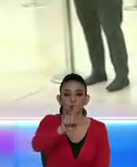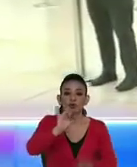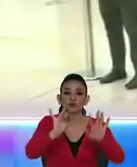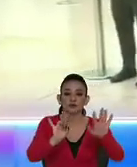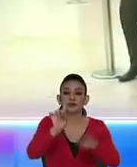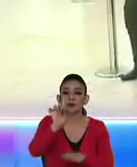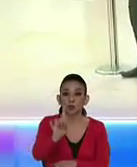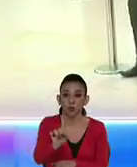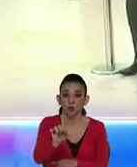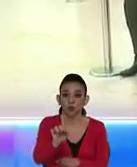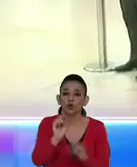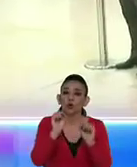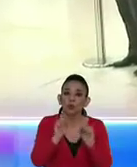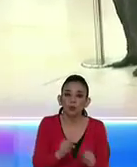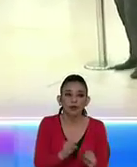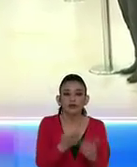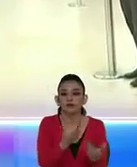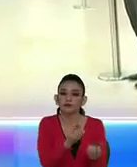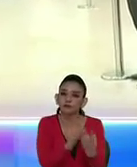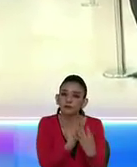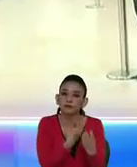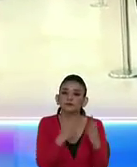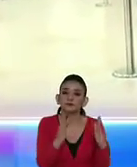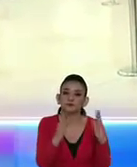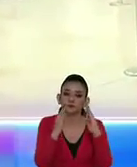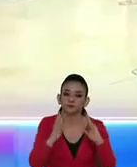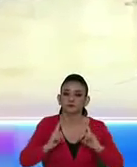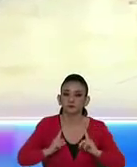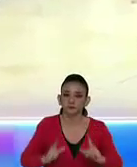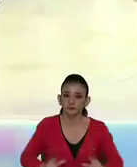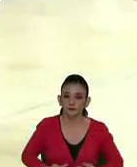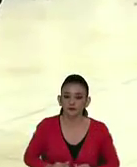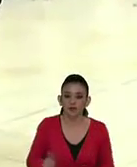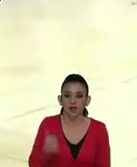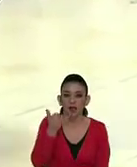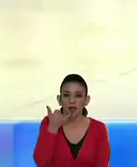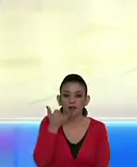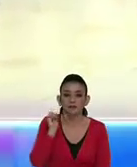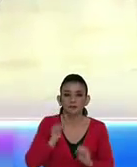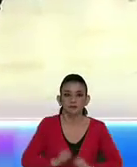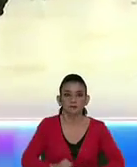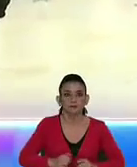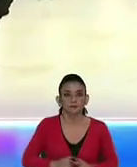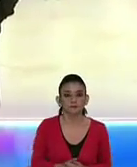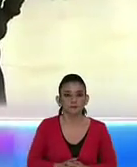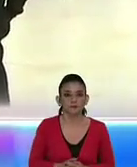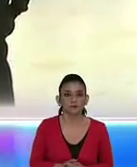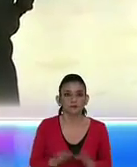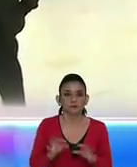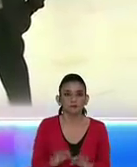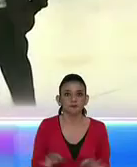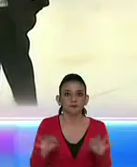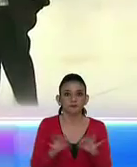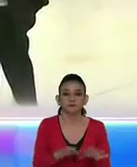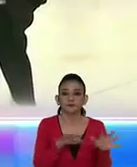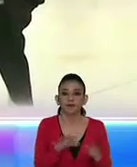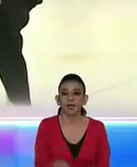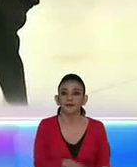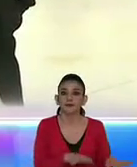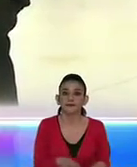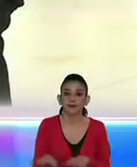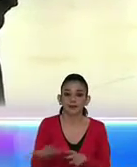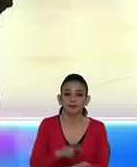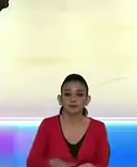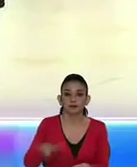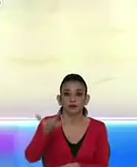usted pueda recibir atención médica vía telefónica. Recalcar nuevamente, las actividades en el Aeropuerto